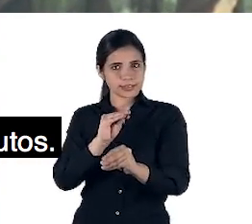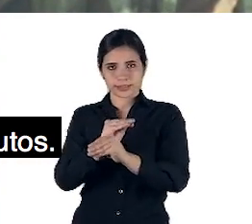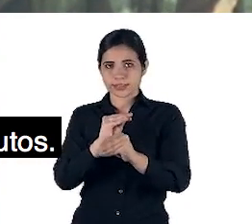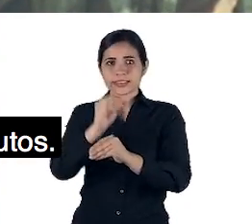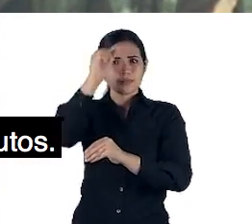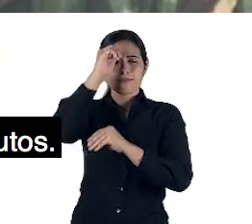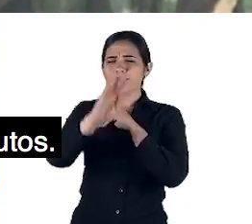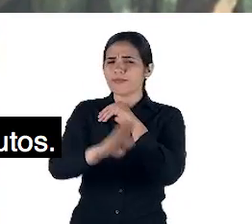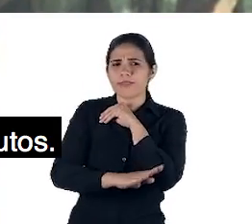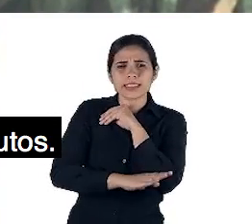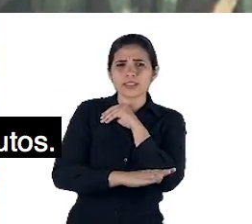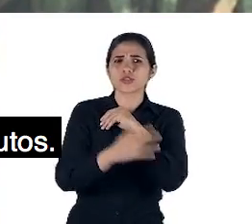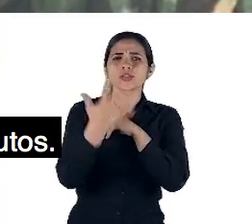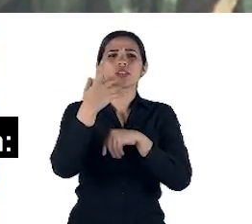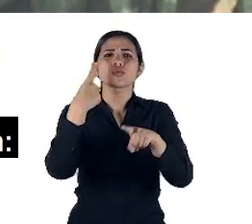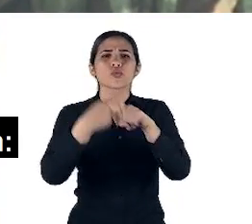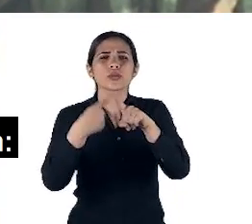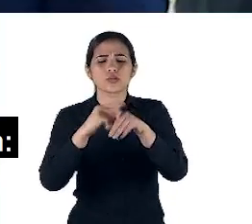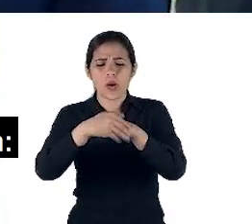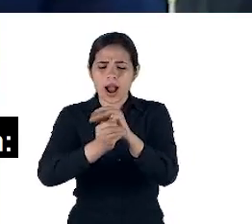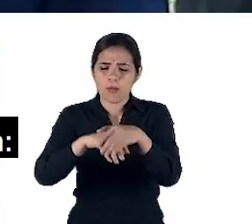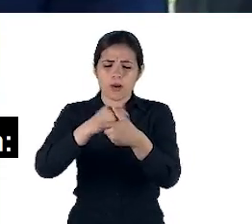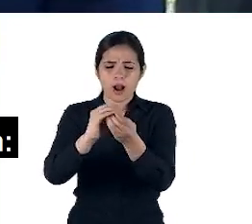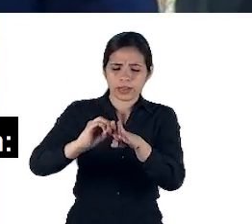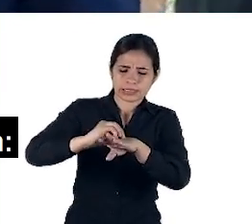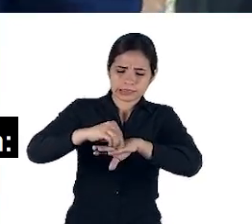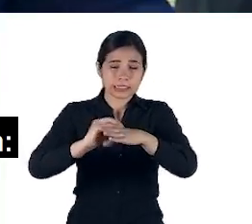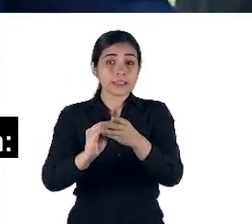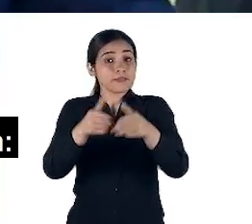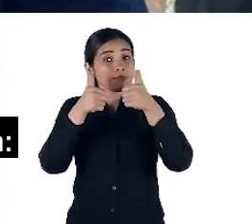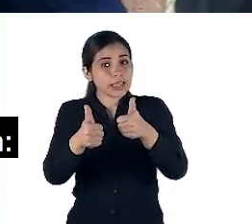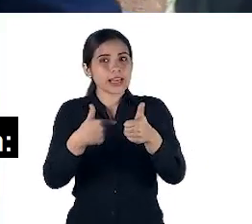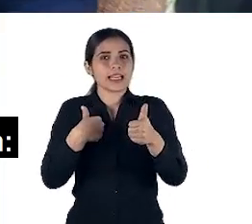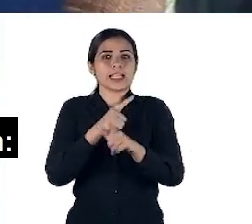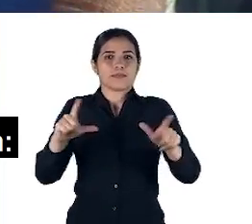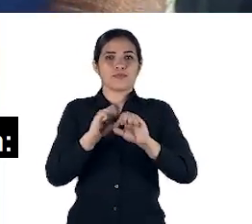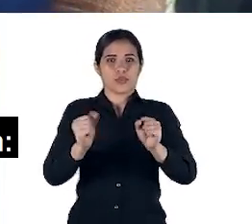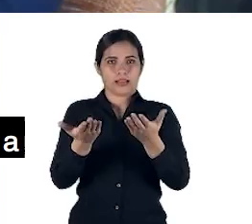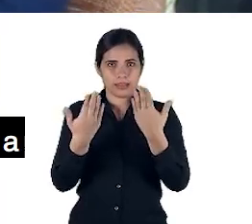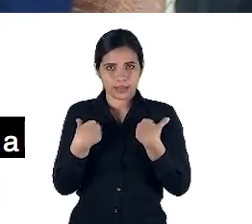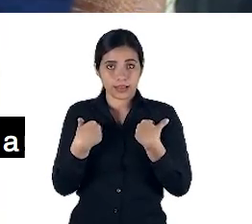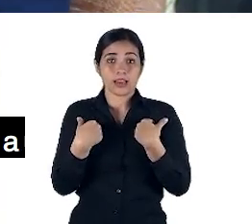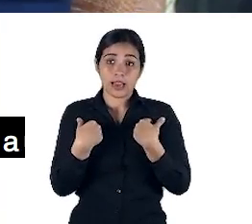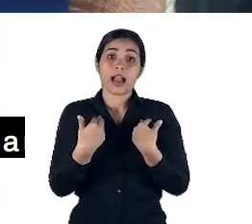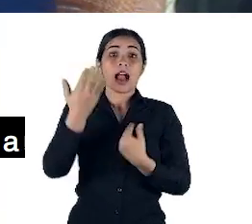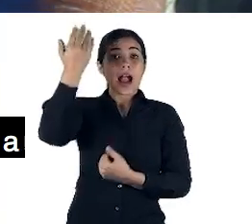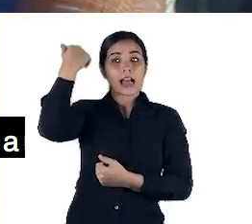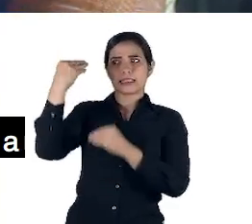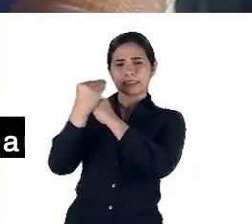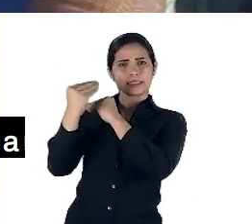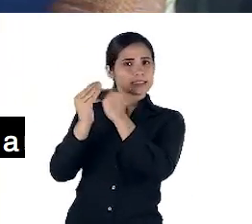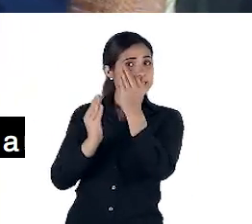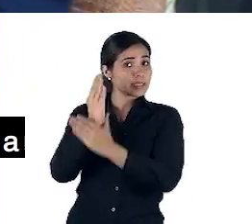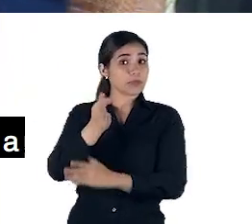Es básico. Y es 5 minutos. Por el lavado de manos a lo que nos enseñaron, si te lavas las manos, vas